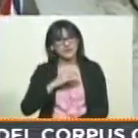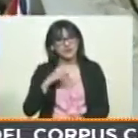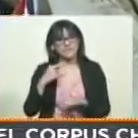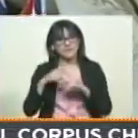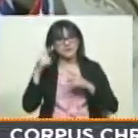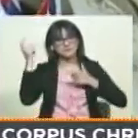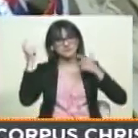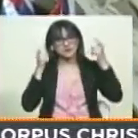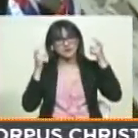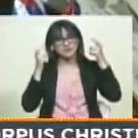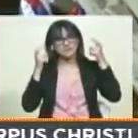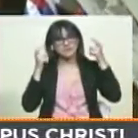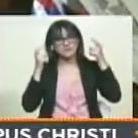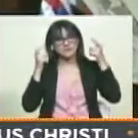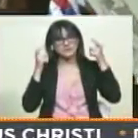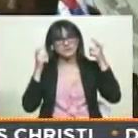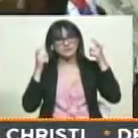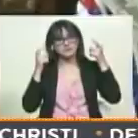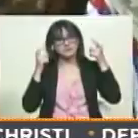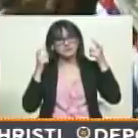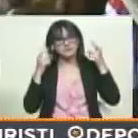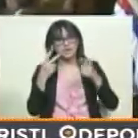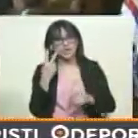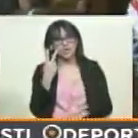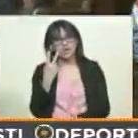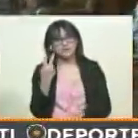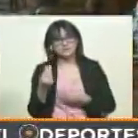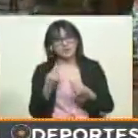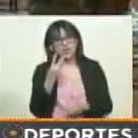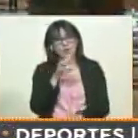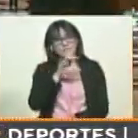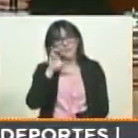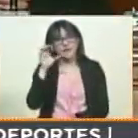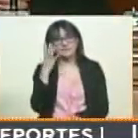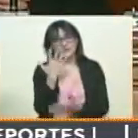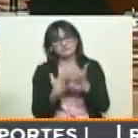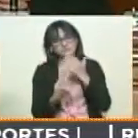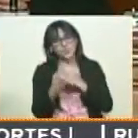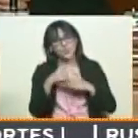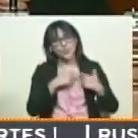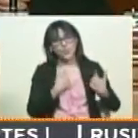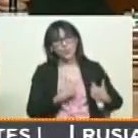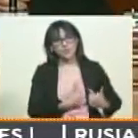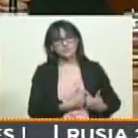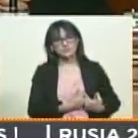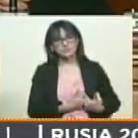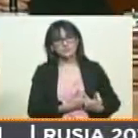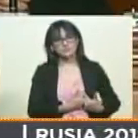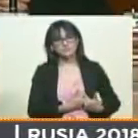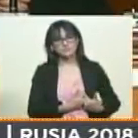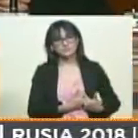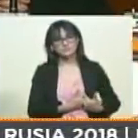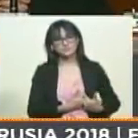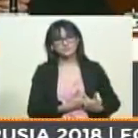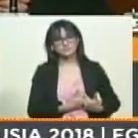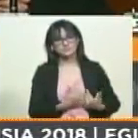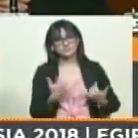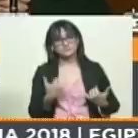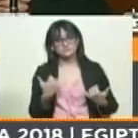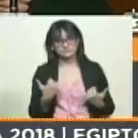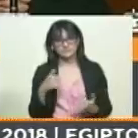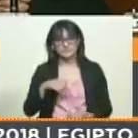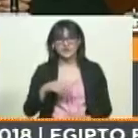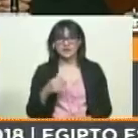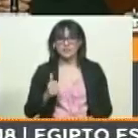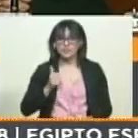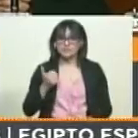Hugo Chávez quienes hicieron de nuestras dos patrias un solo corazón. Y aquí yo quiero también dar un